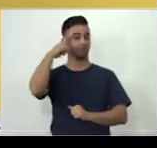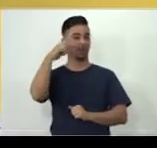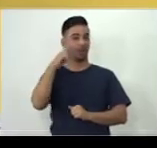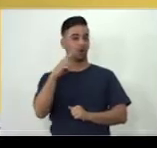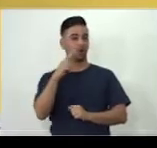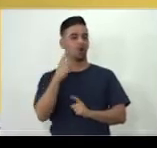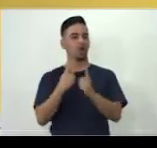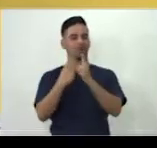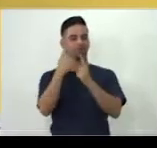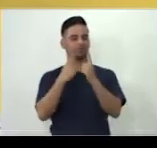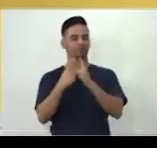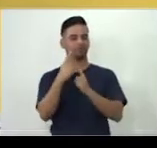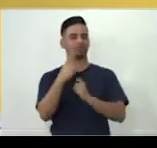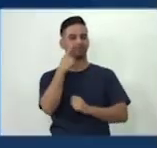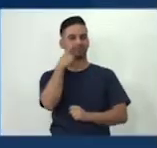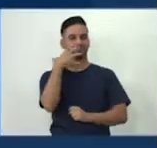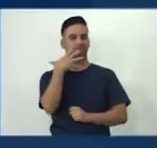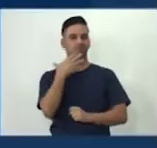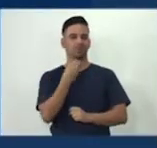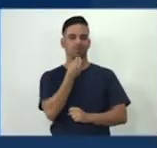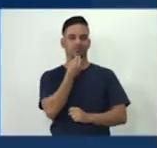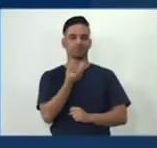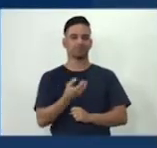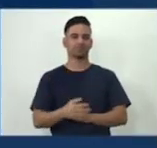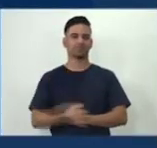fundamentales que vimos en ese encuentro.